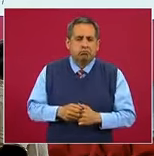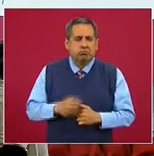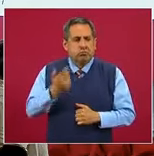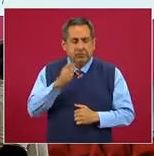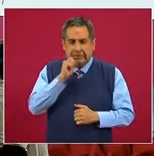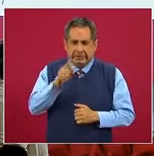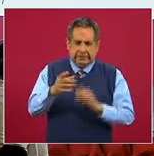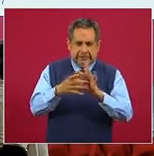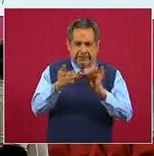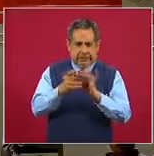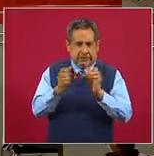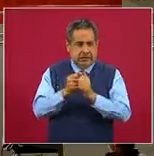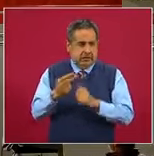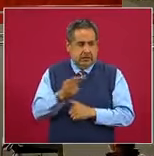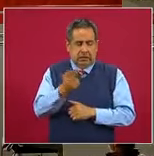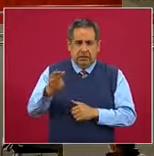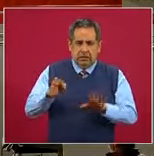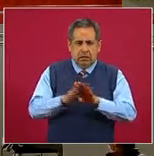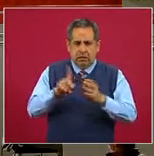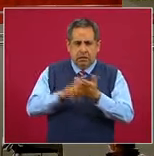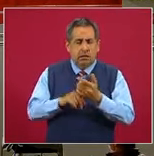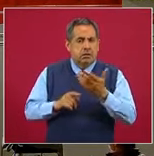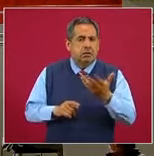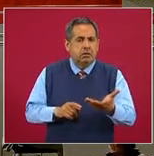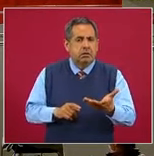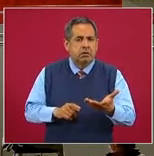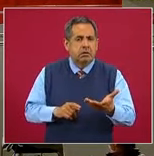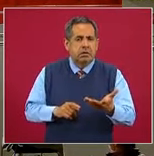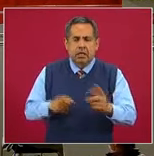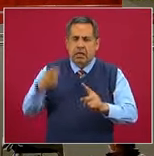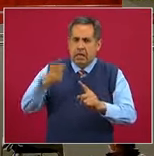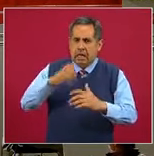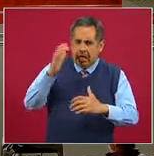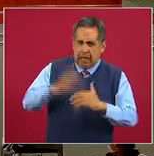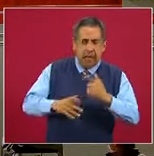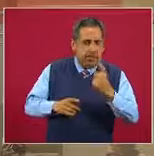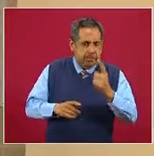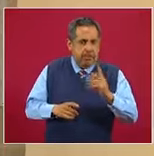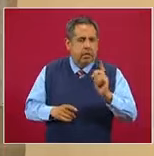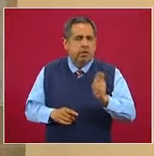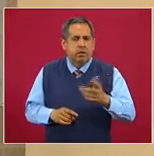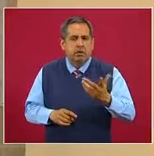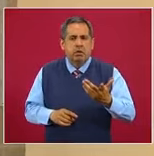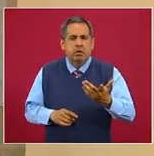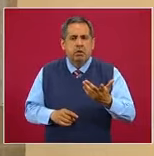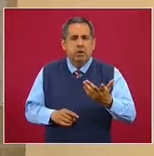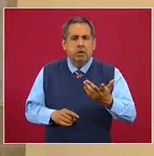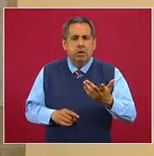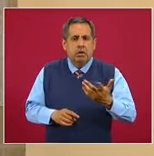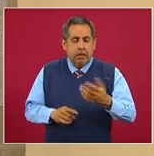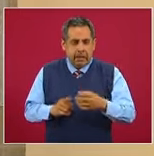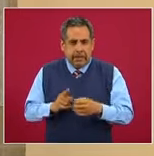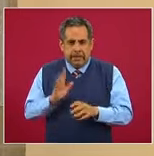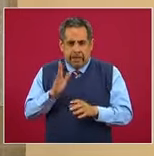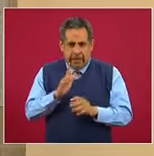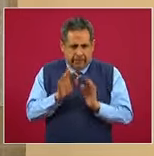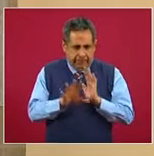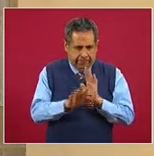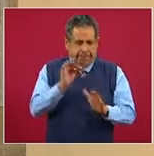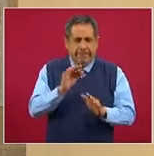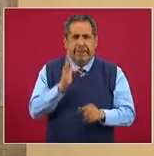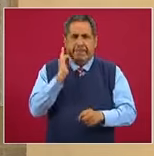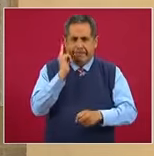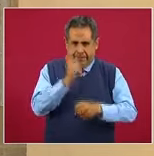y comentar con ustedes qué hemos concluido. Primero, que no solo obtuvimos la primera